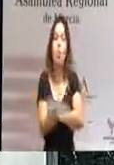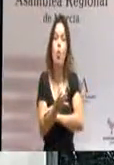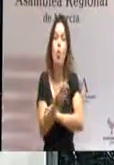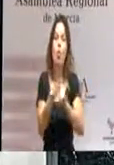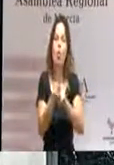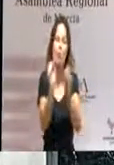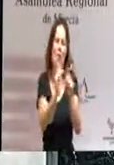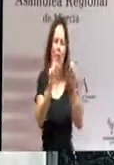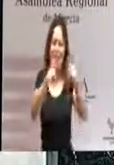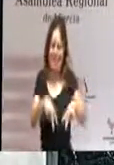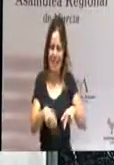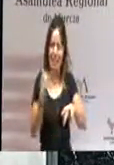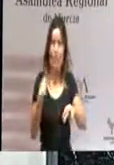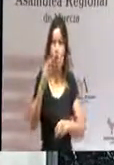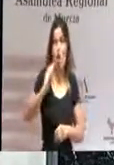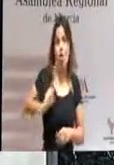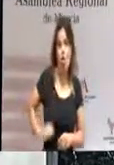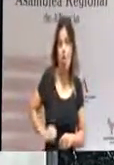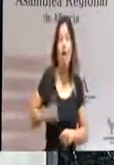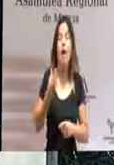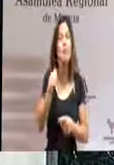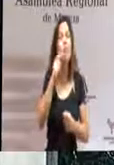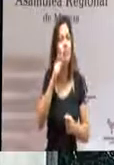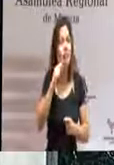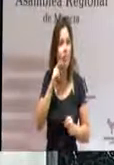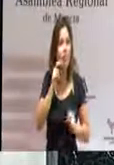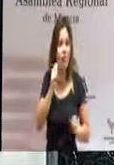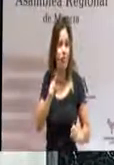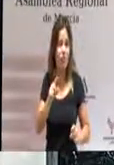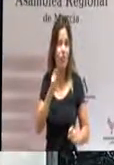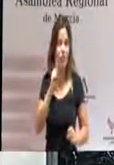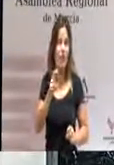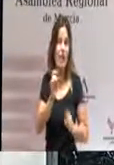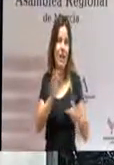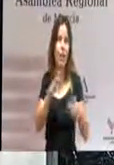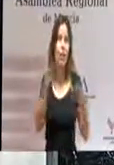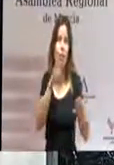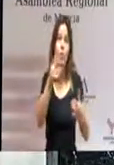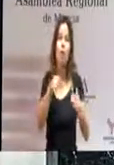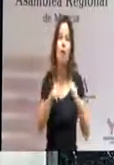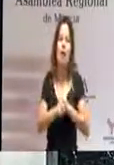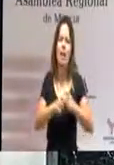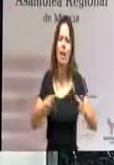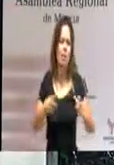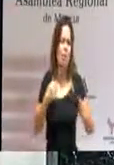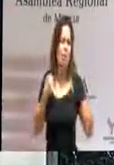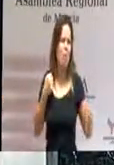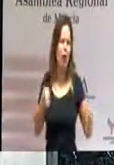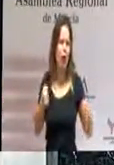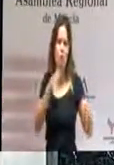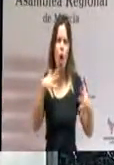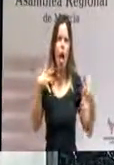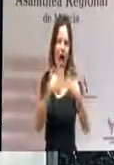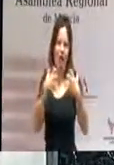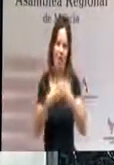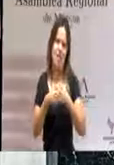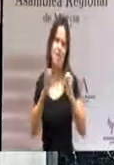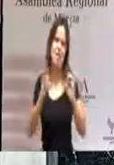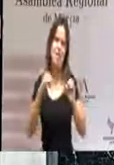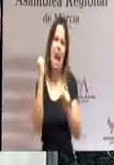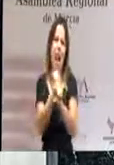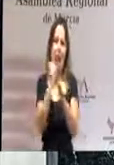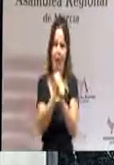desprotección. Desprotección cuya cara más dolorosa es el crecimiento escandaloso de los accidentes laborales. Ni